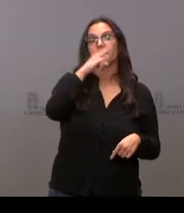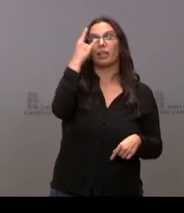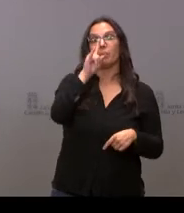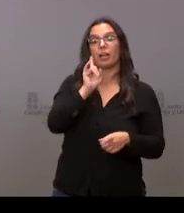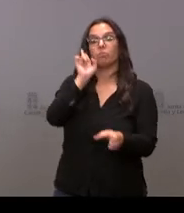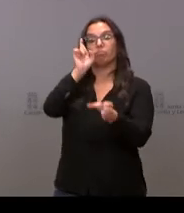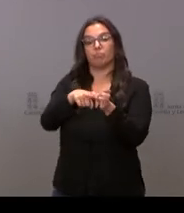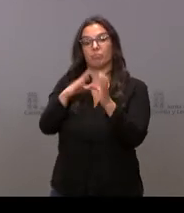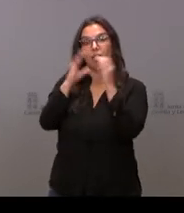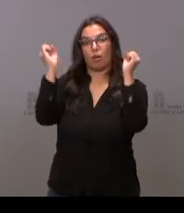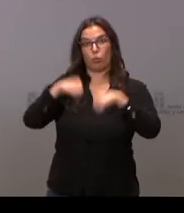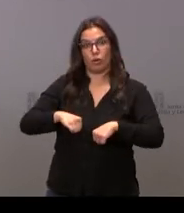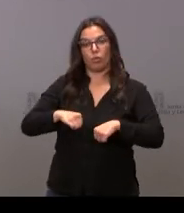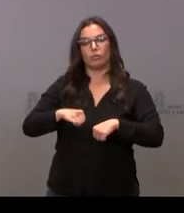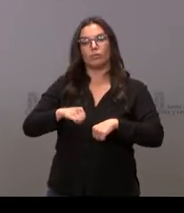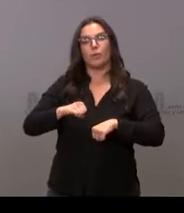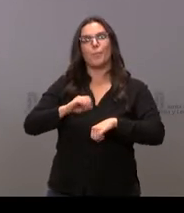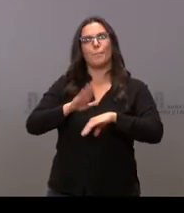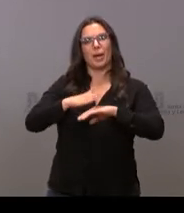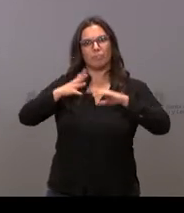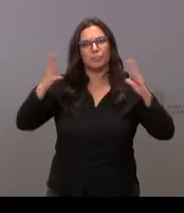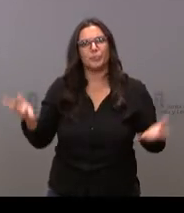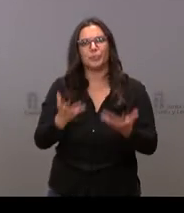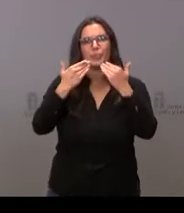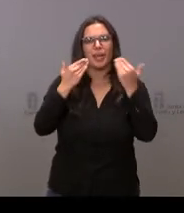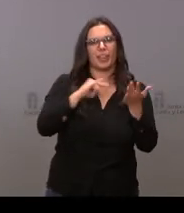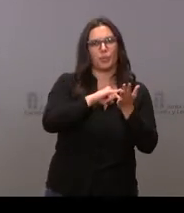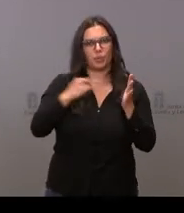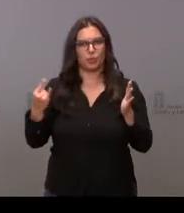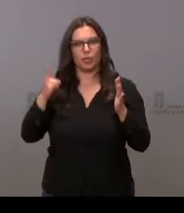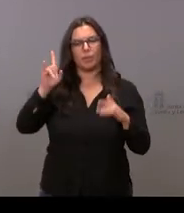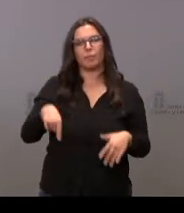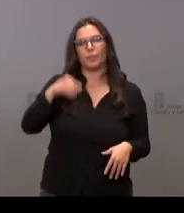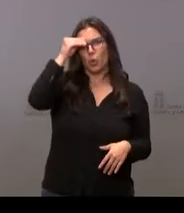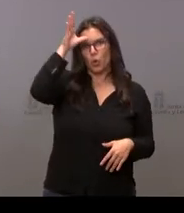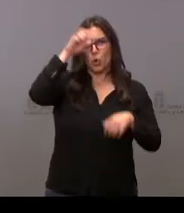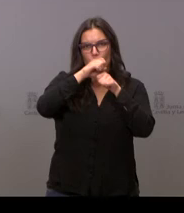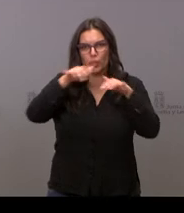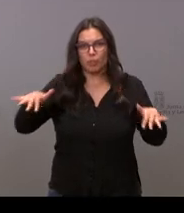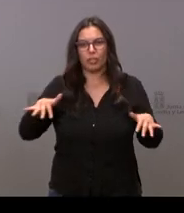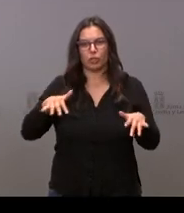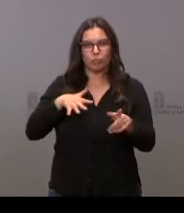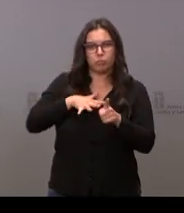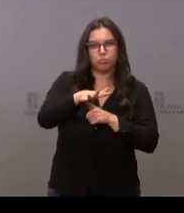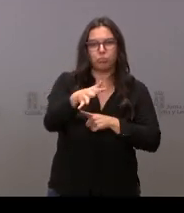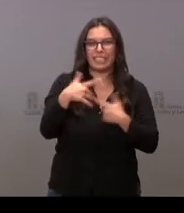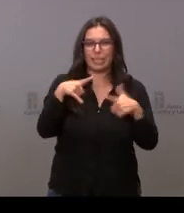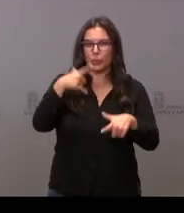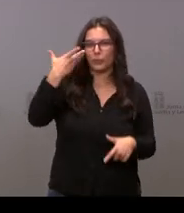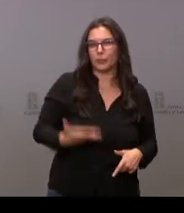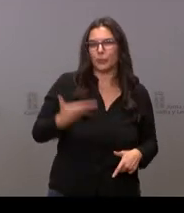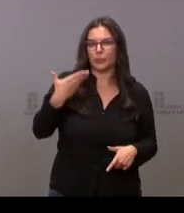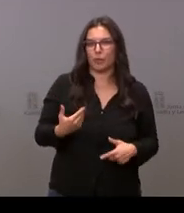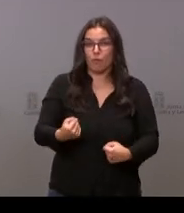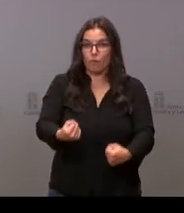para favorecer a través de las nuevas tecnologías y del conocimiento en un sector tan potente tan importante